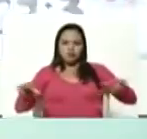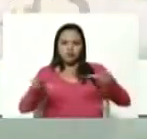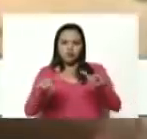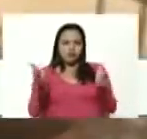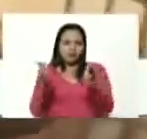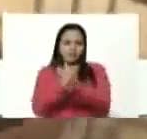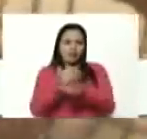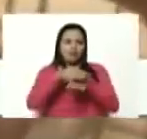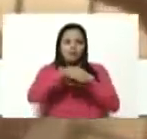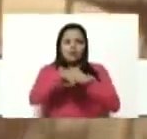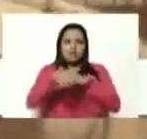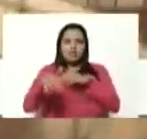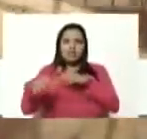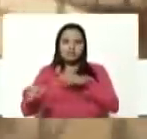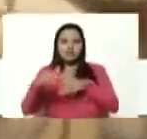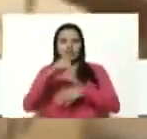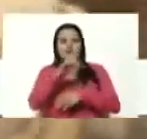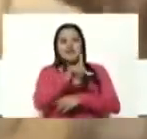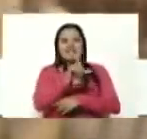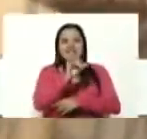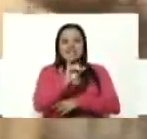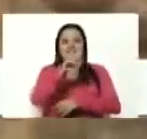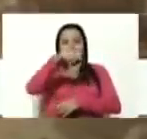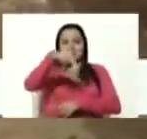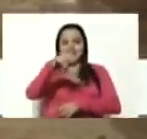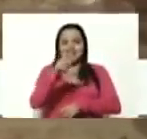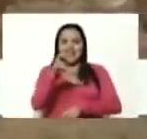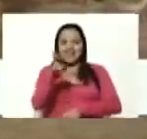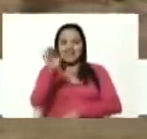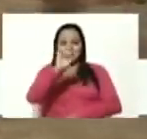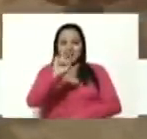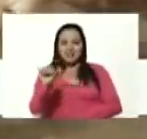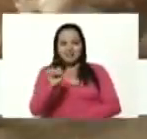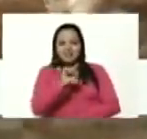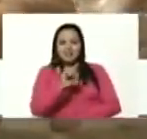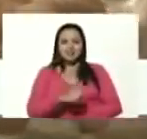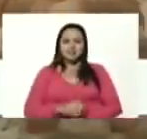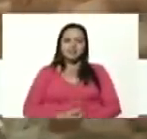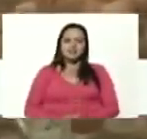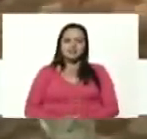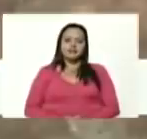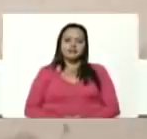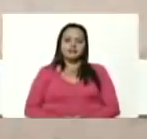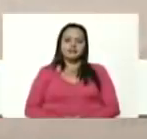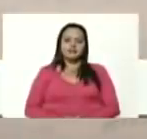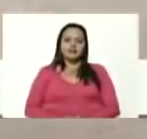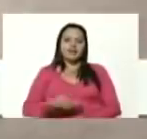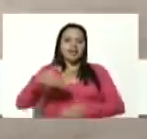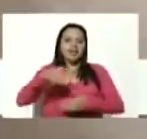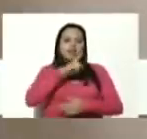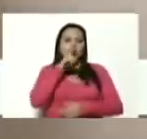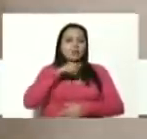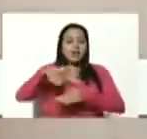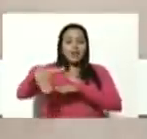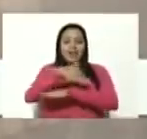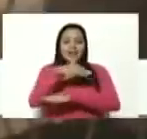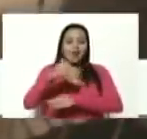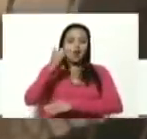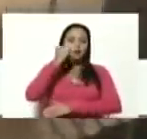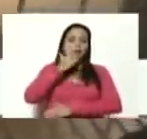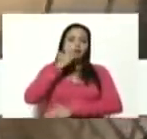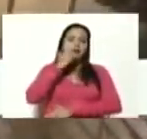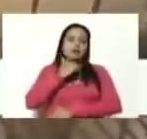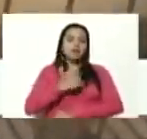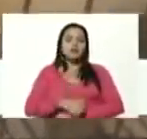en el municipio Linares Alcántara, en la parroquia Santa Rita del barrio Los Próceres, la calle Los Mangos. Pero yo quiero que sea